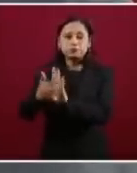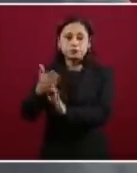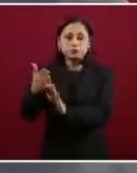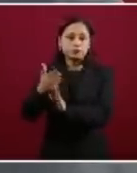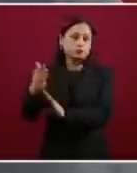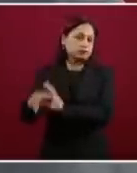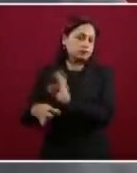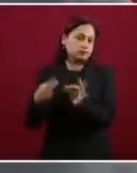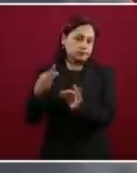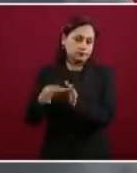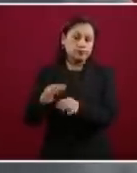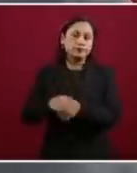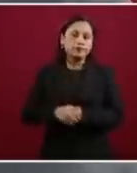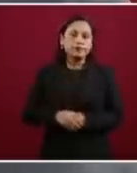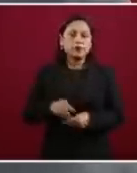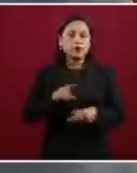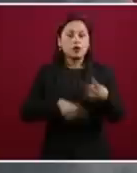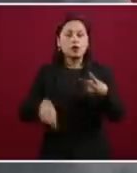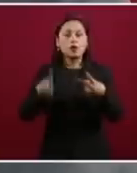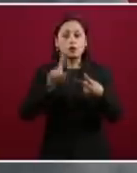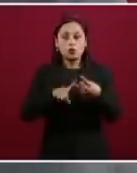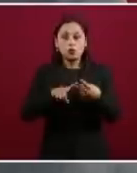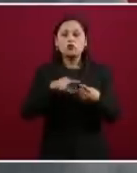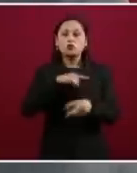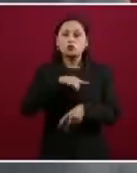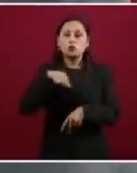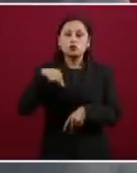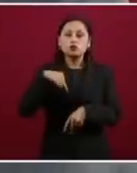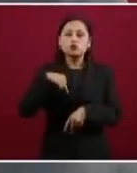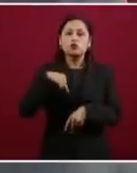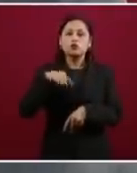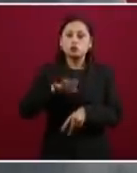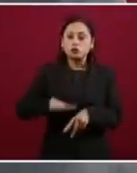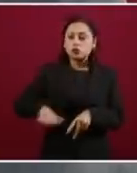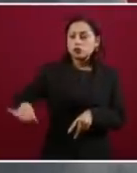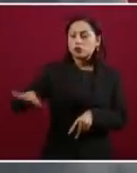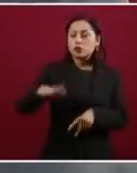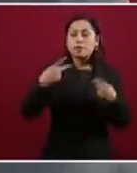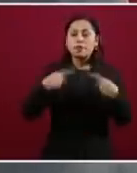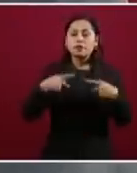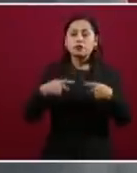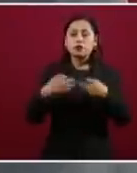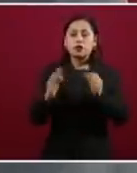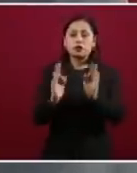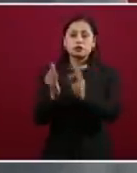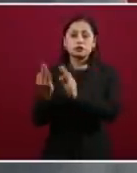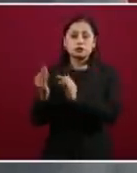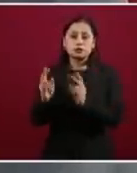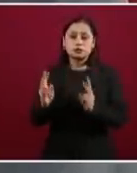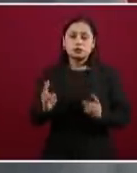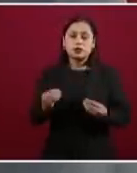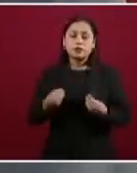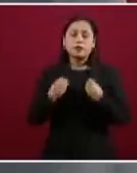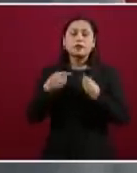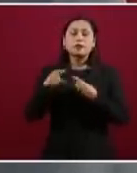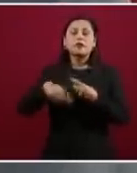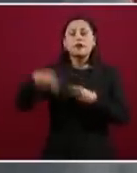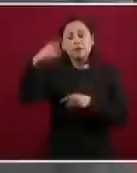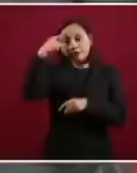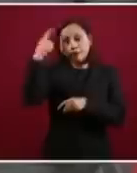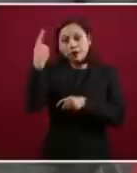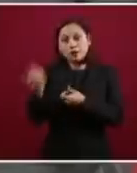de incorporar a los propietarios de la tierra, a los ejidatarios, a la creación de reservas territoriales para